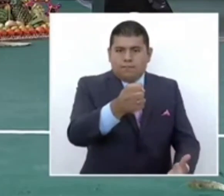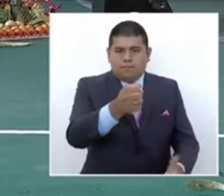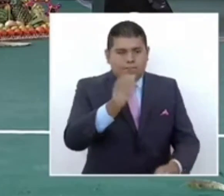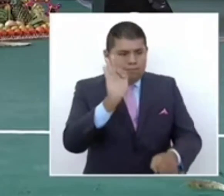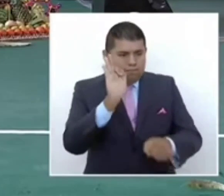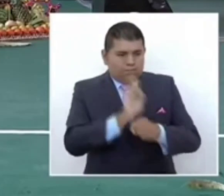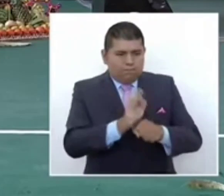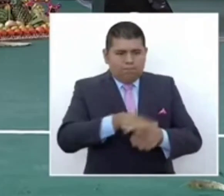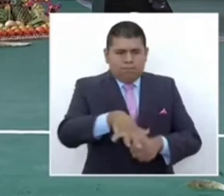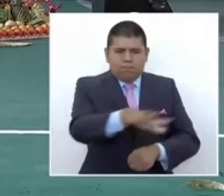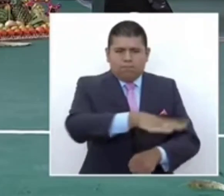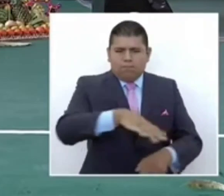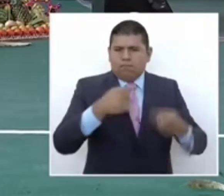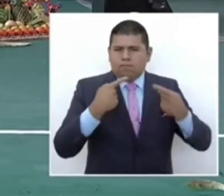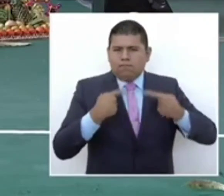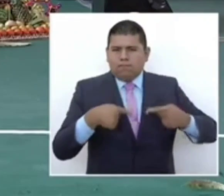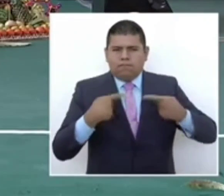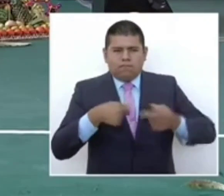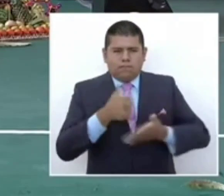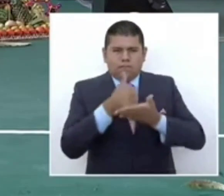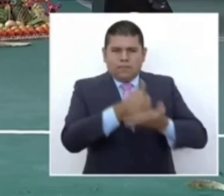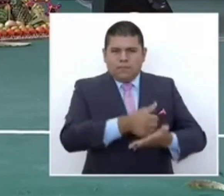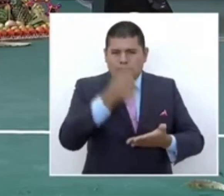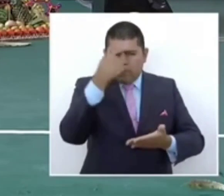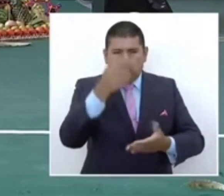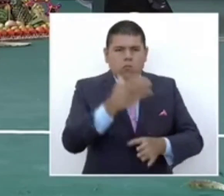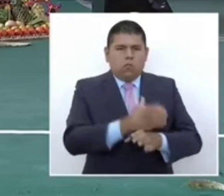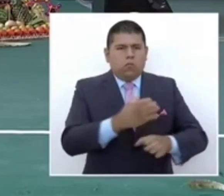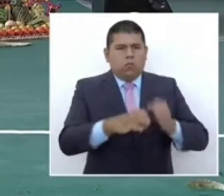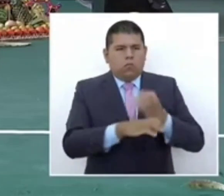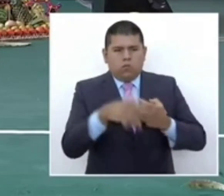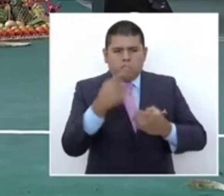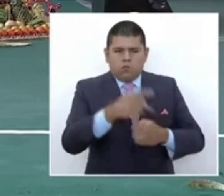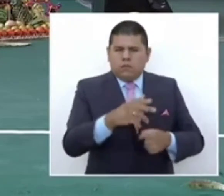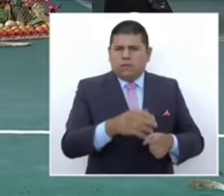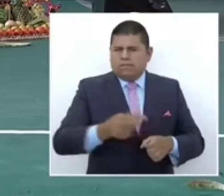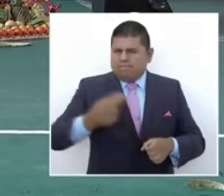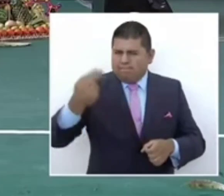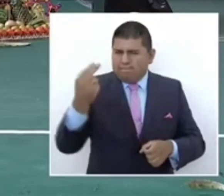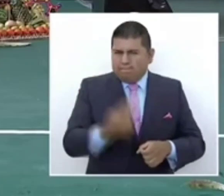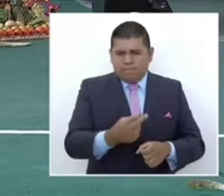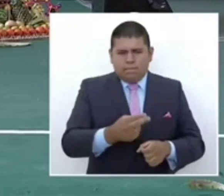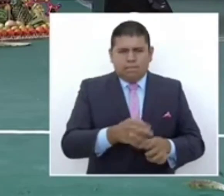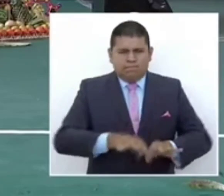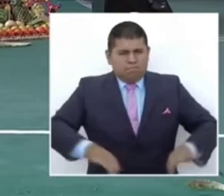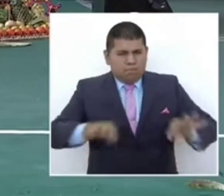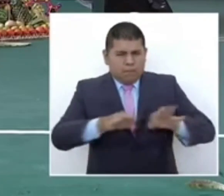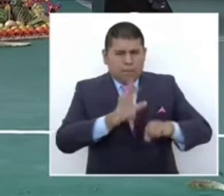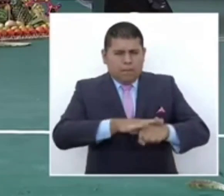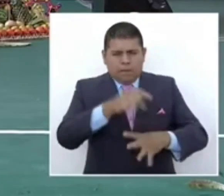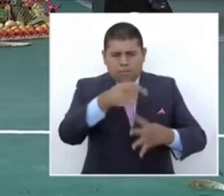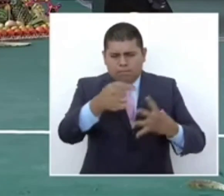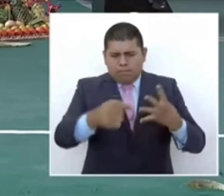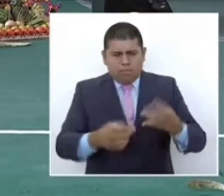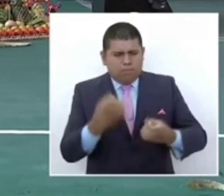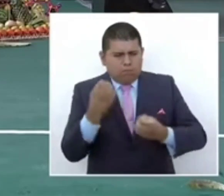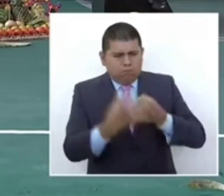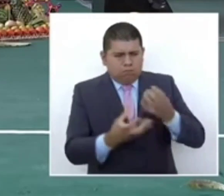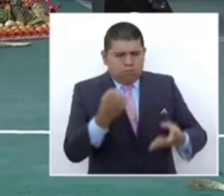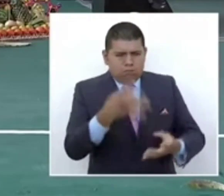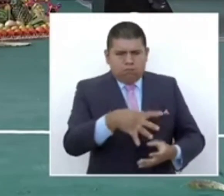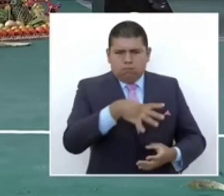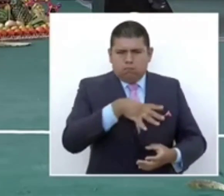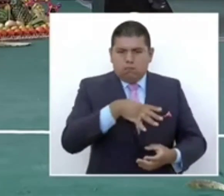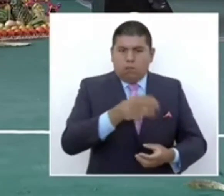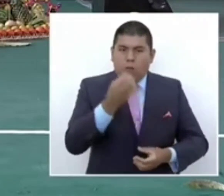tenga para lo básico, para lo indispensable, sobre todo para